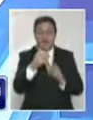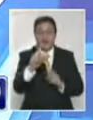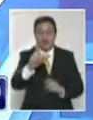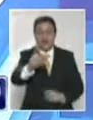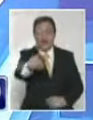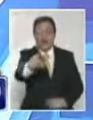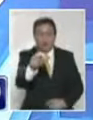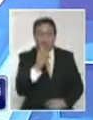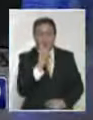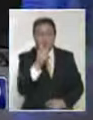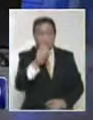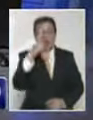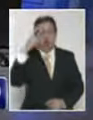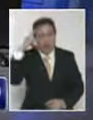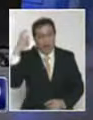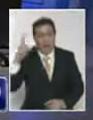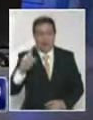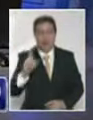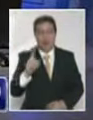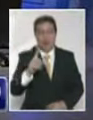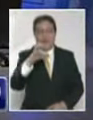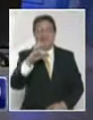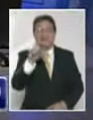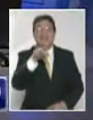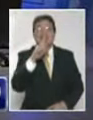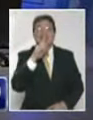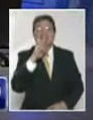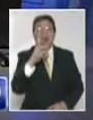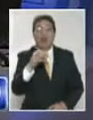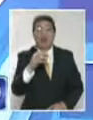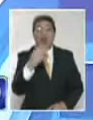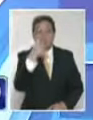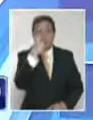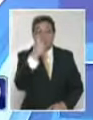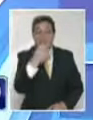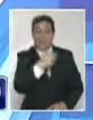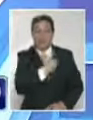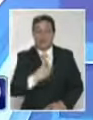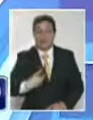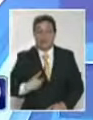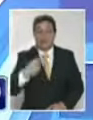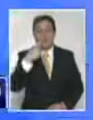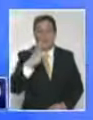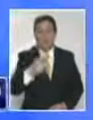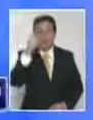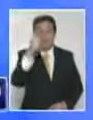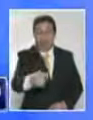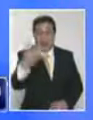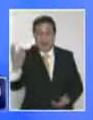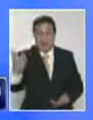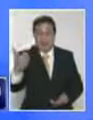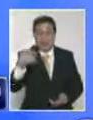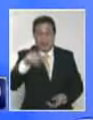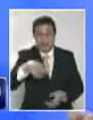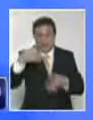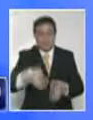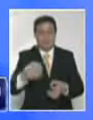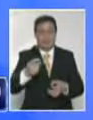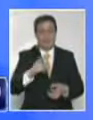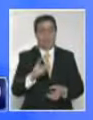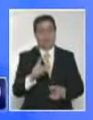eso fue una política de Estado, de hacer desaparecer a la gente, de torturarla. No lo comprobé, o sea, yo por lo menos personalmente como periodista, o